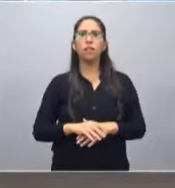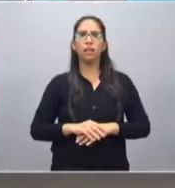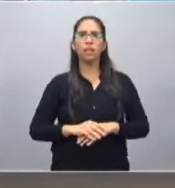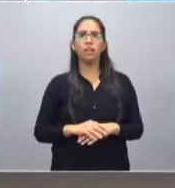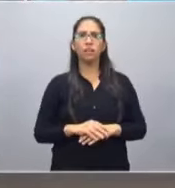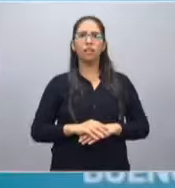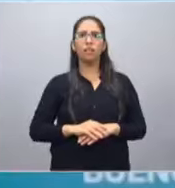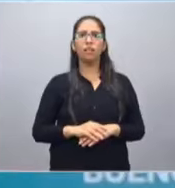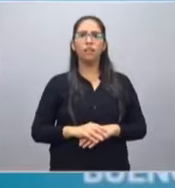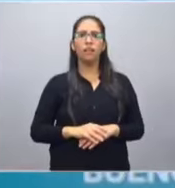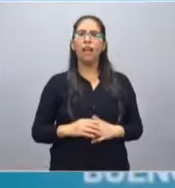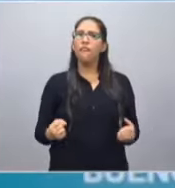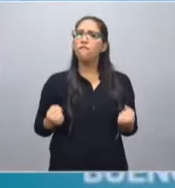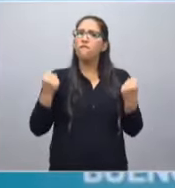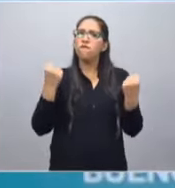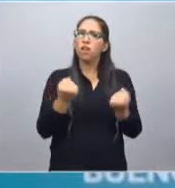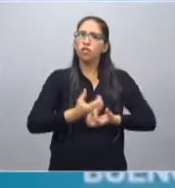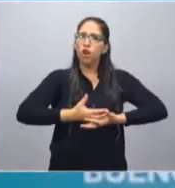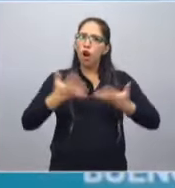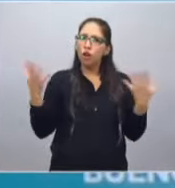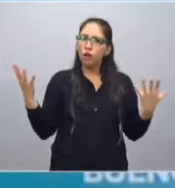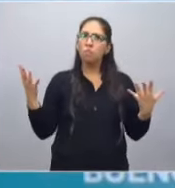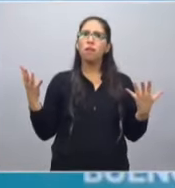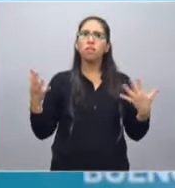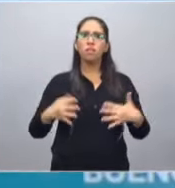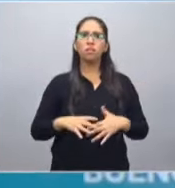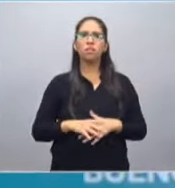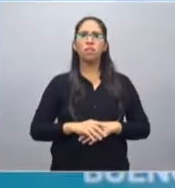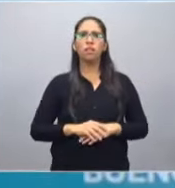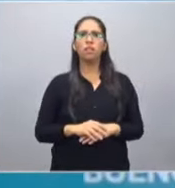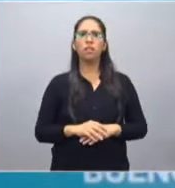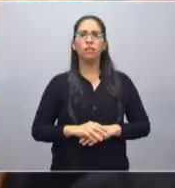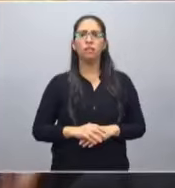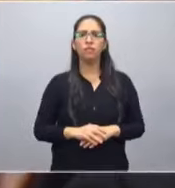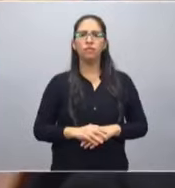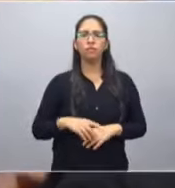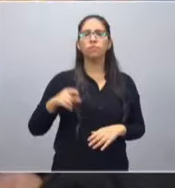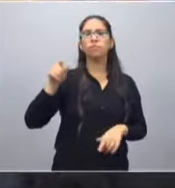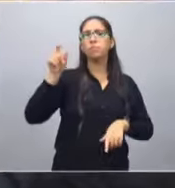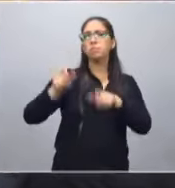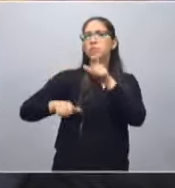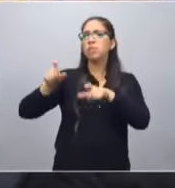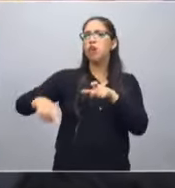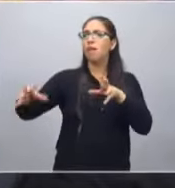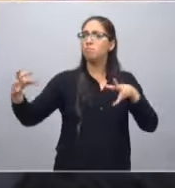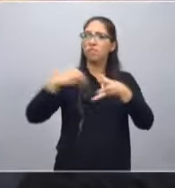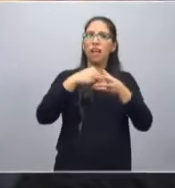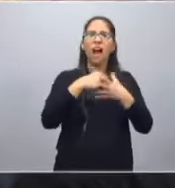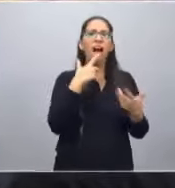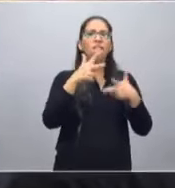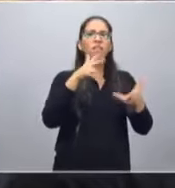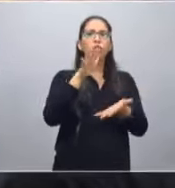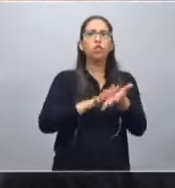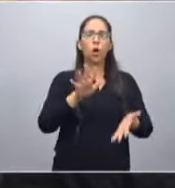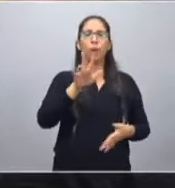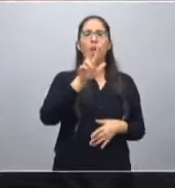acá hacen un esfuerzo enorme Gracias también a los profes a todos los que participan porque hablaba Leandro de